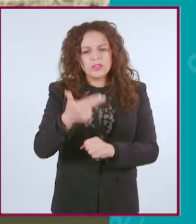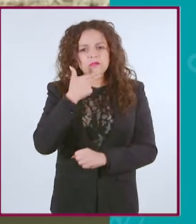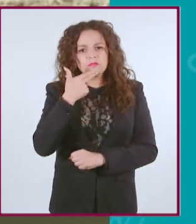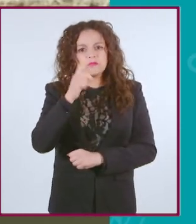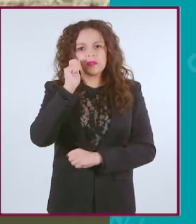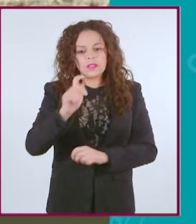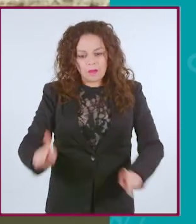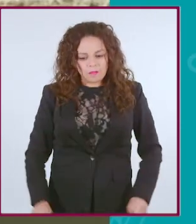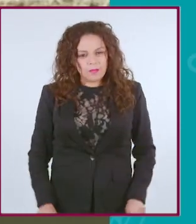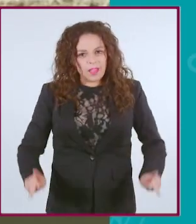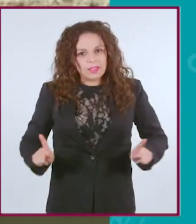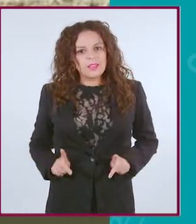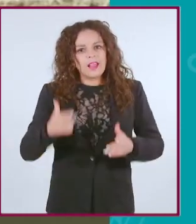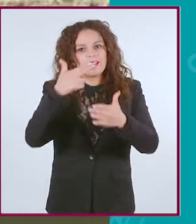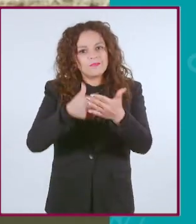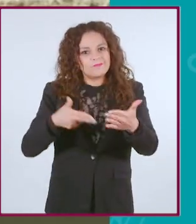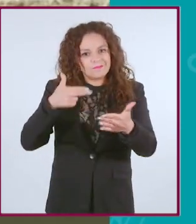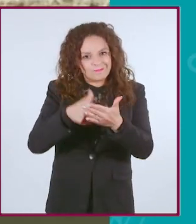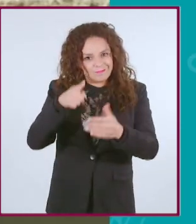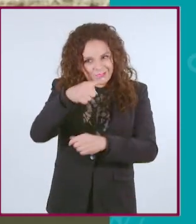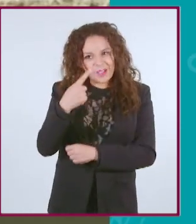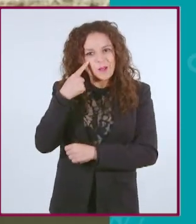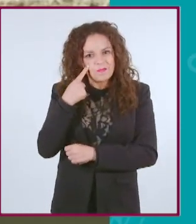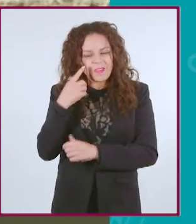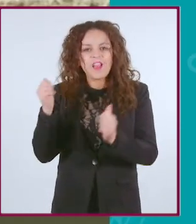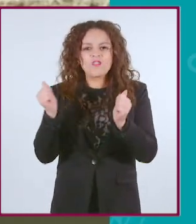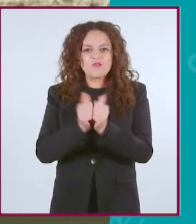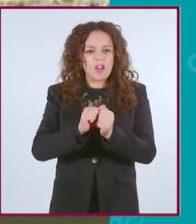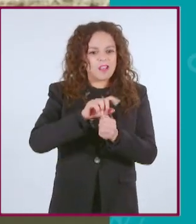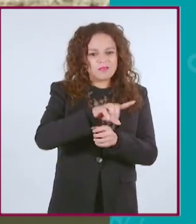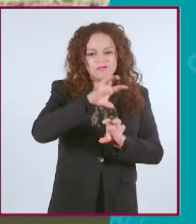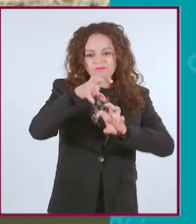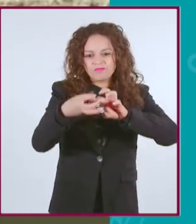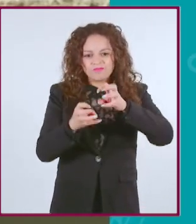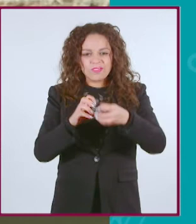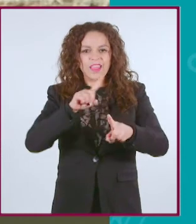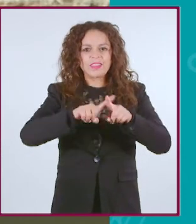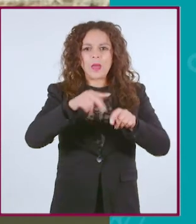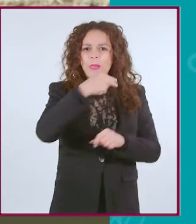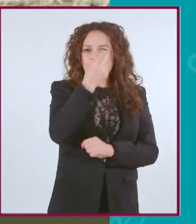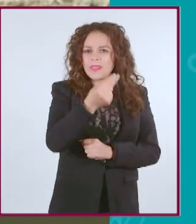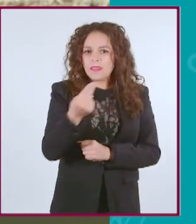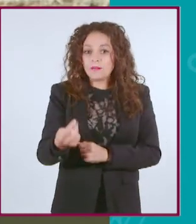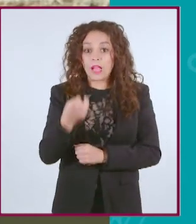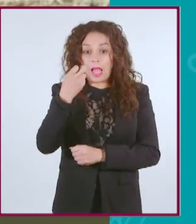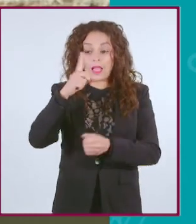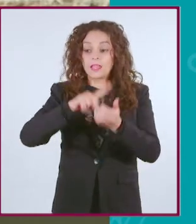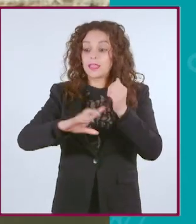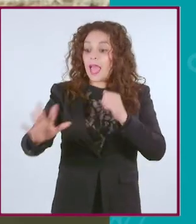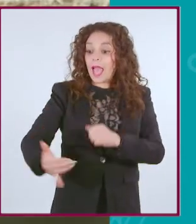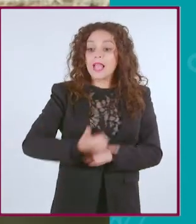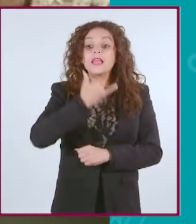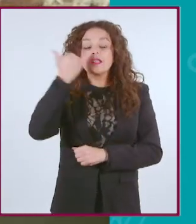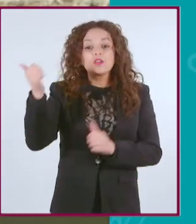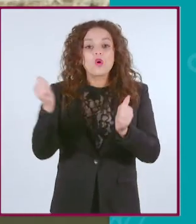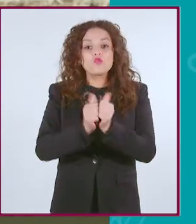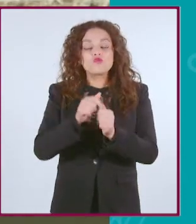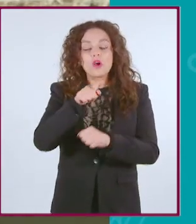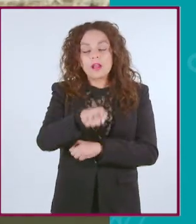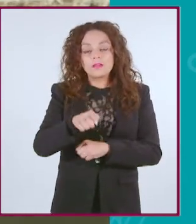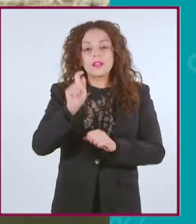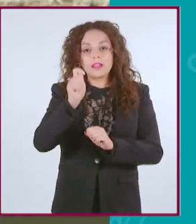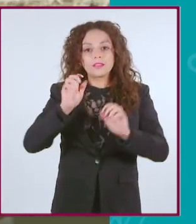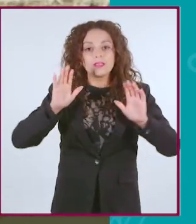los pantalones de mezclillas, que son así como con figuritas, que salieron un tiempo. Sí. Eso fue un error a través de la máquina